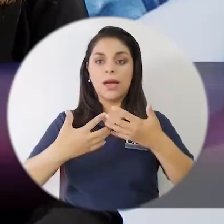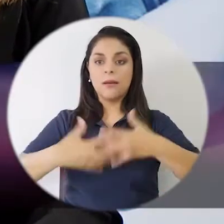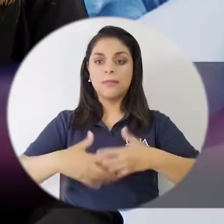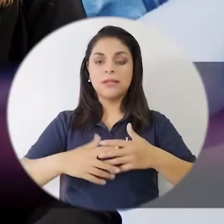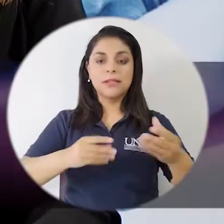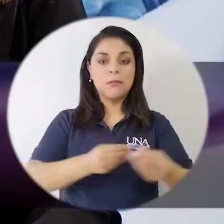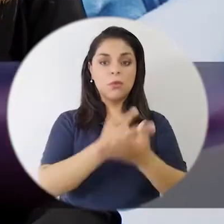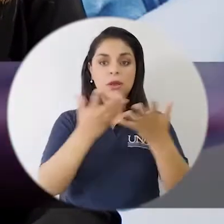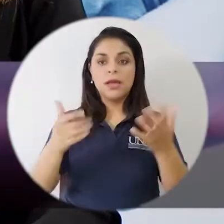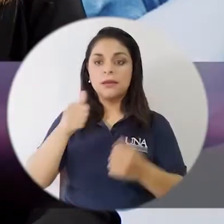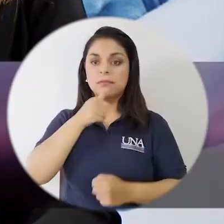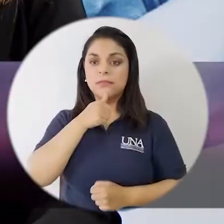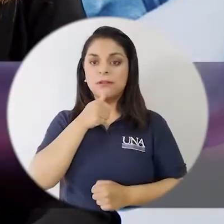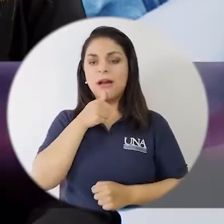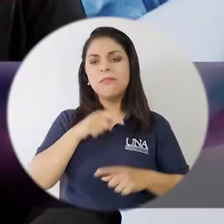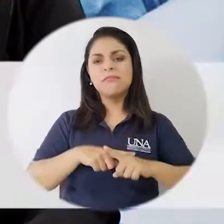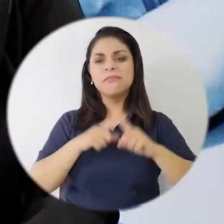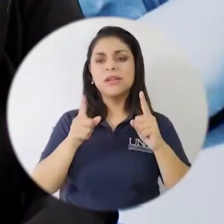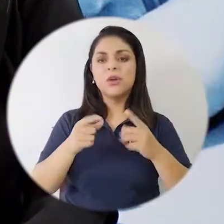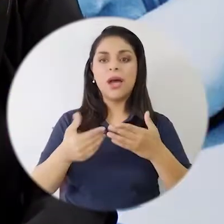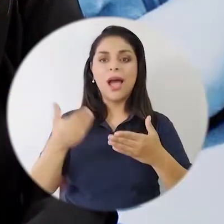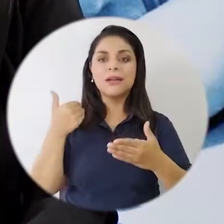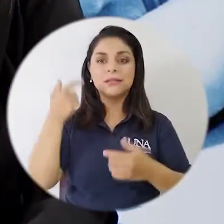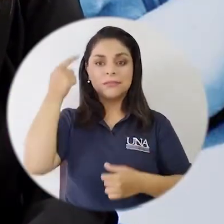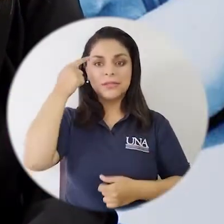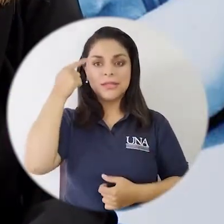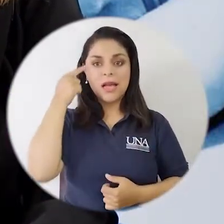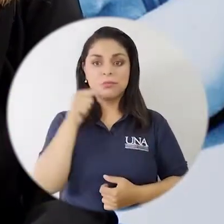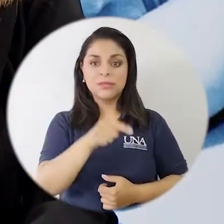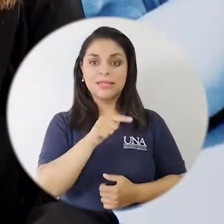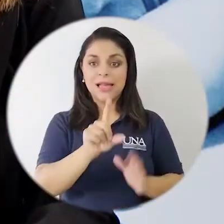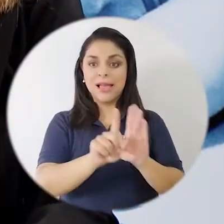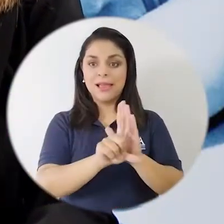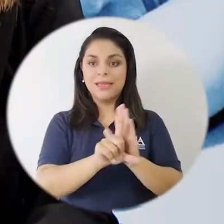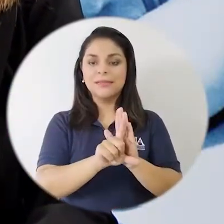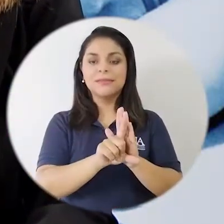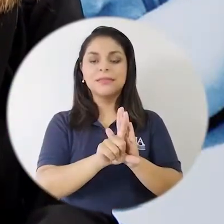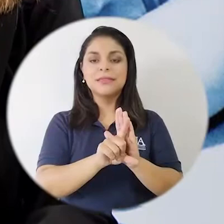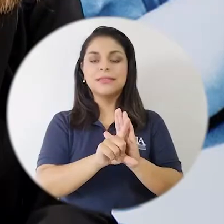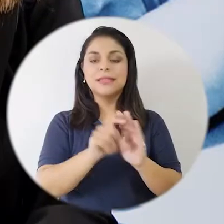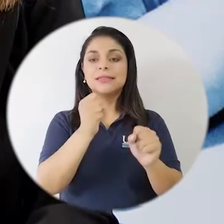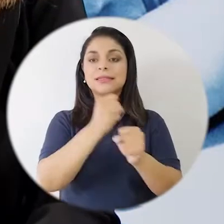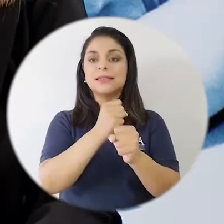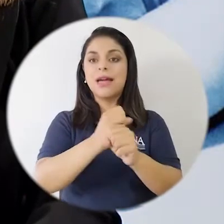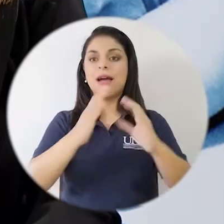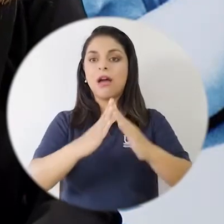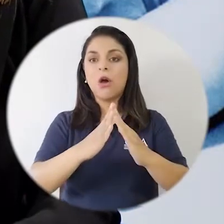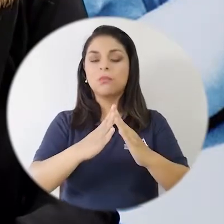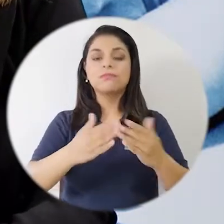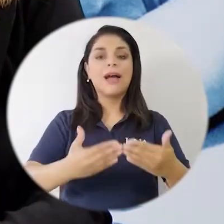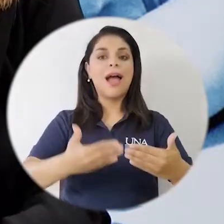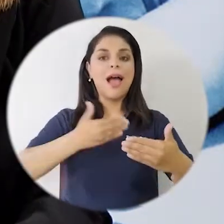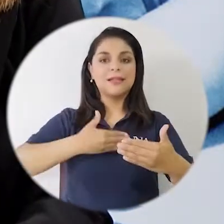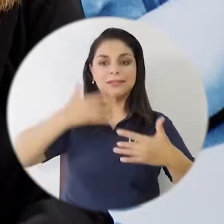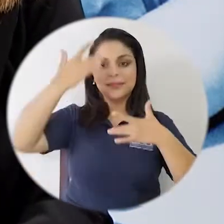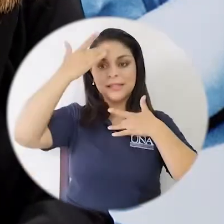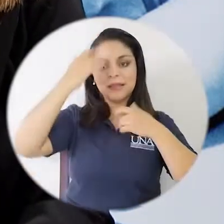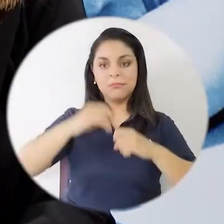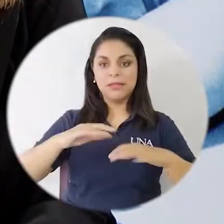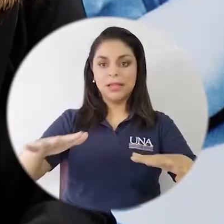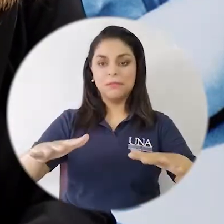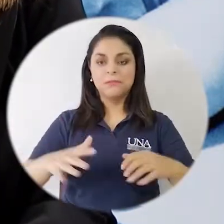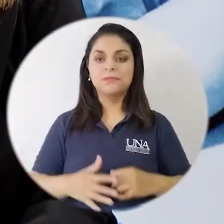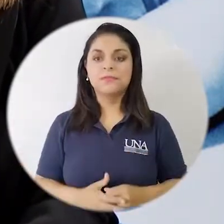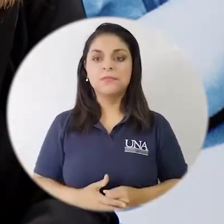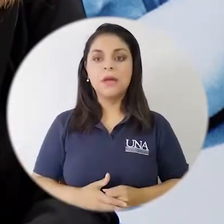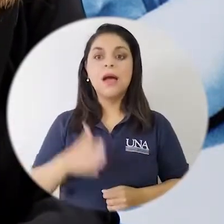Sin embargo, esa ley estaba pensada en un contexto de teletrabajo antes de pandemia, por decirlo así, porque empezando por que sea